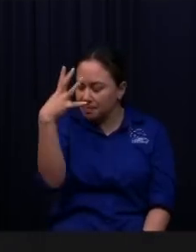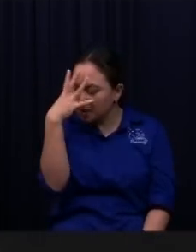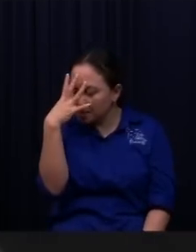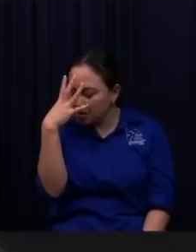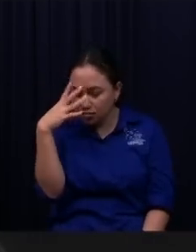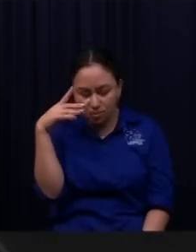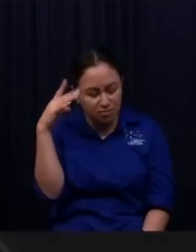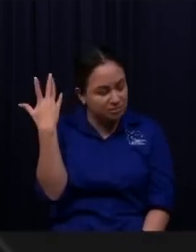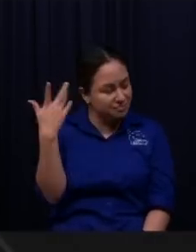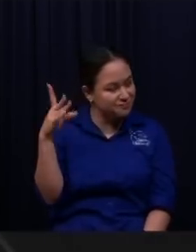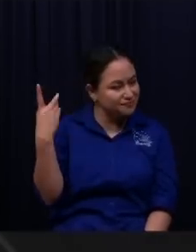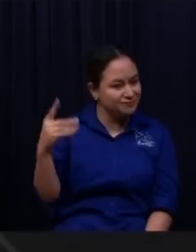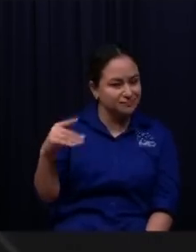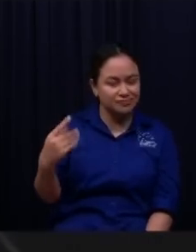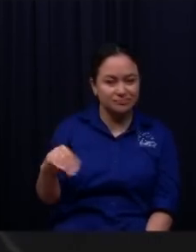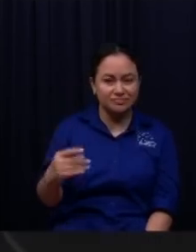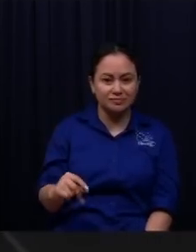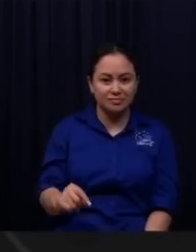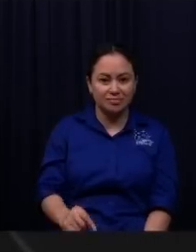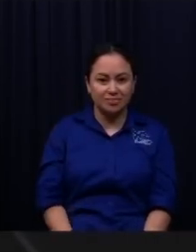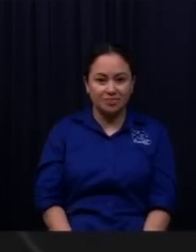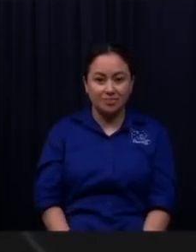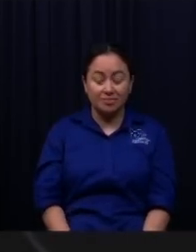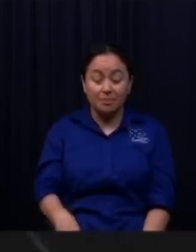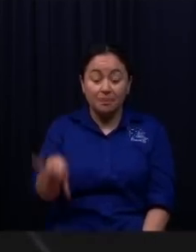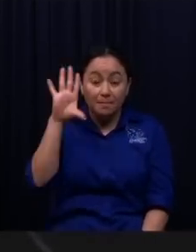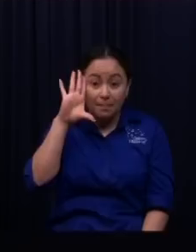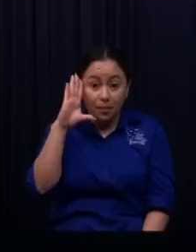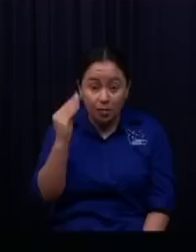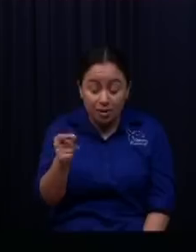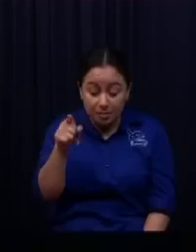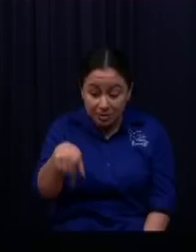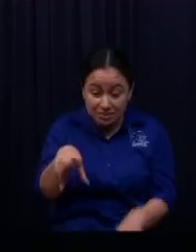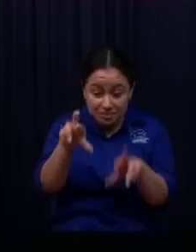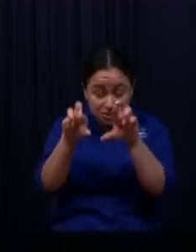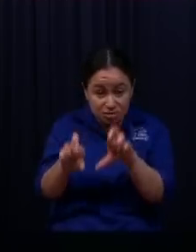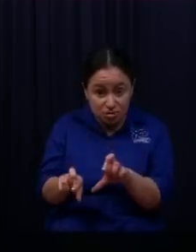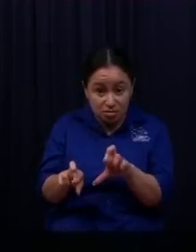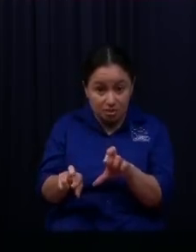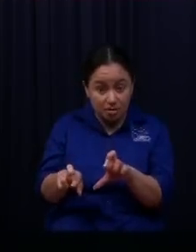hermano? Porque para él es eso, pero él tiene otras.